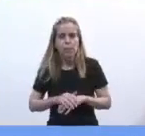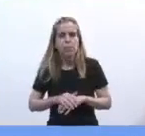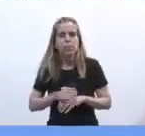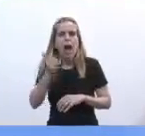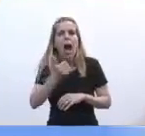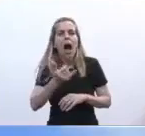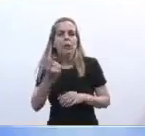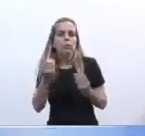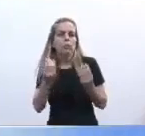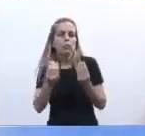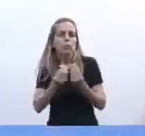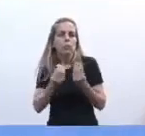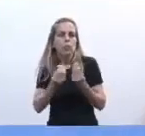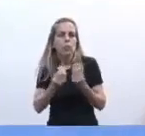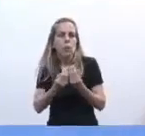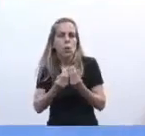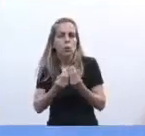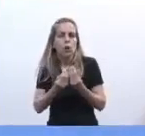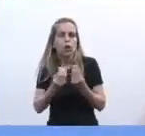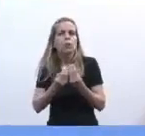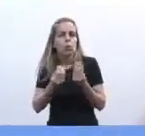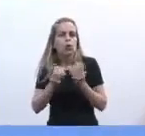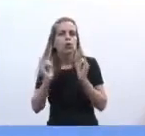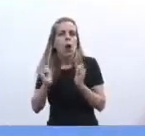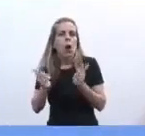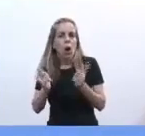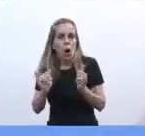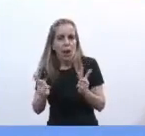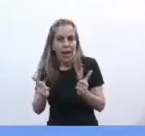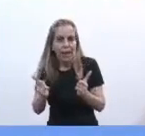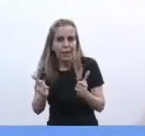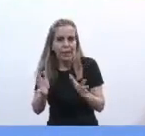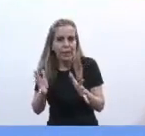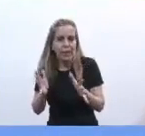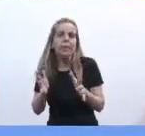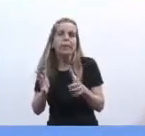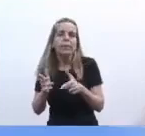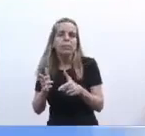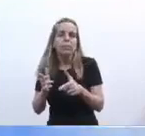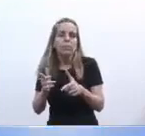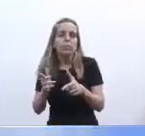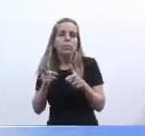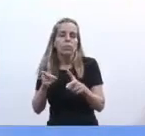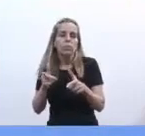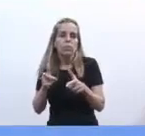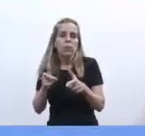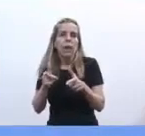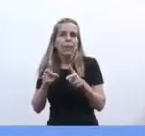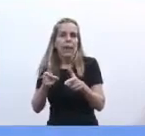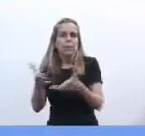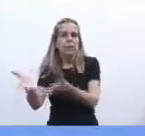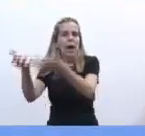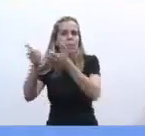una gran cantidad de jóvenes están acompañándolos